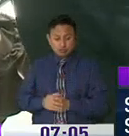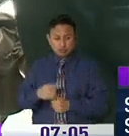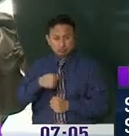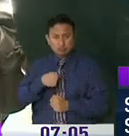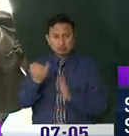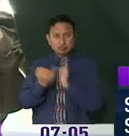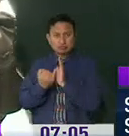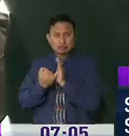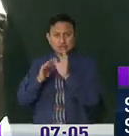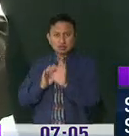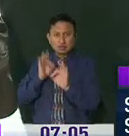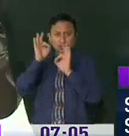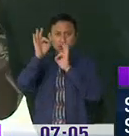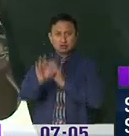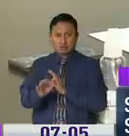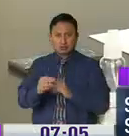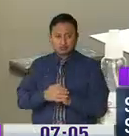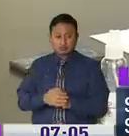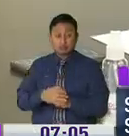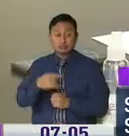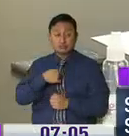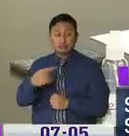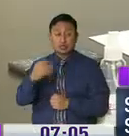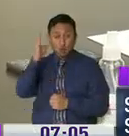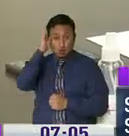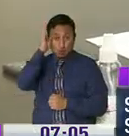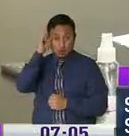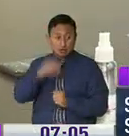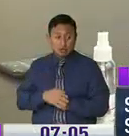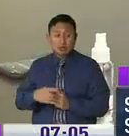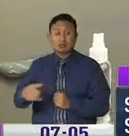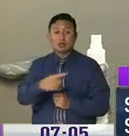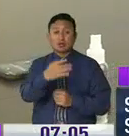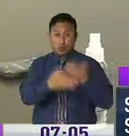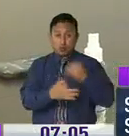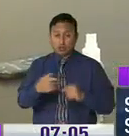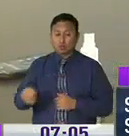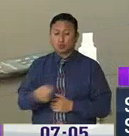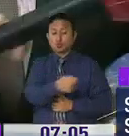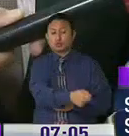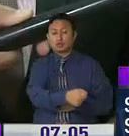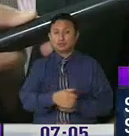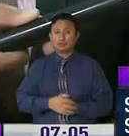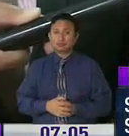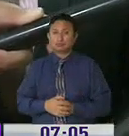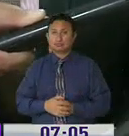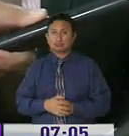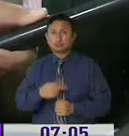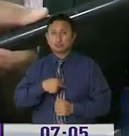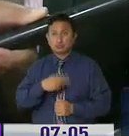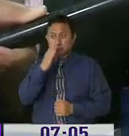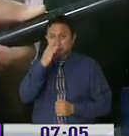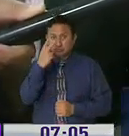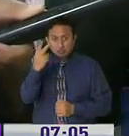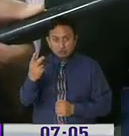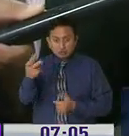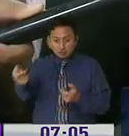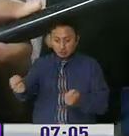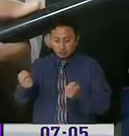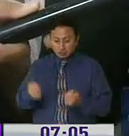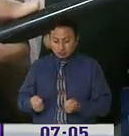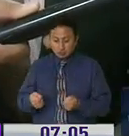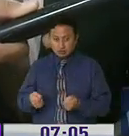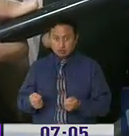direccionar la acción presentada por Yunda a un determinado juez. Nunca le he visto, nunca le he recibido ninguna documentación porque